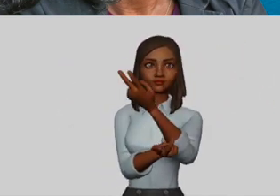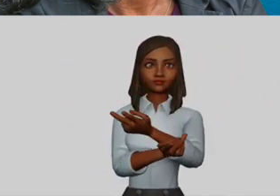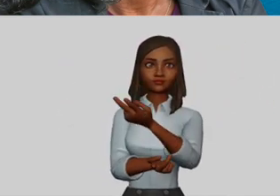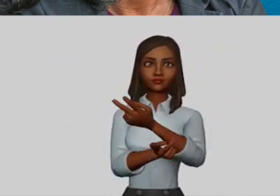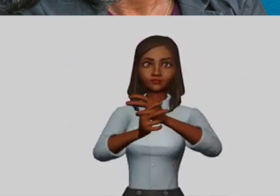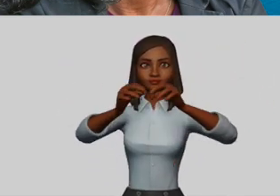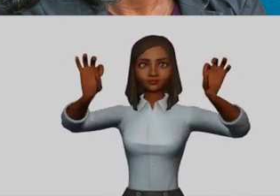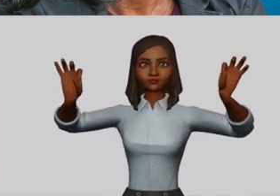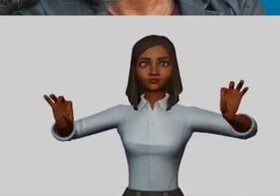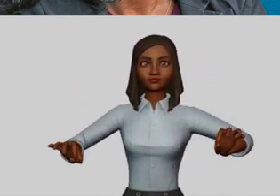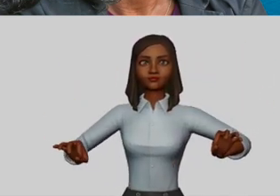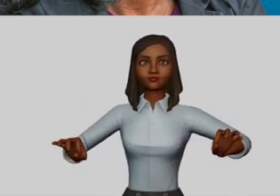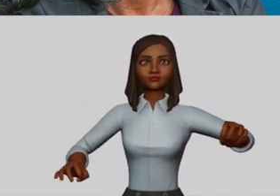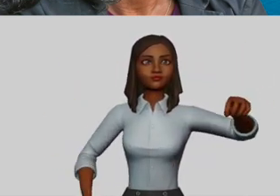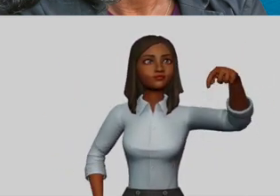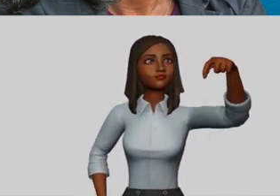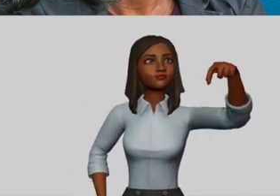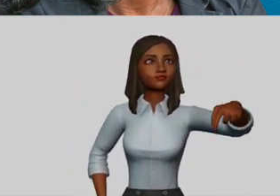no era tan...